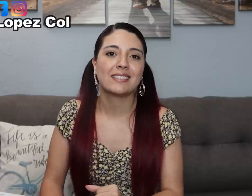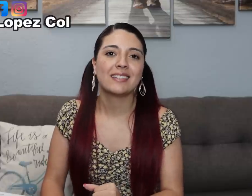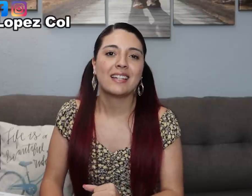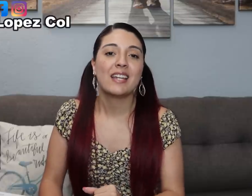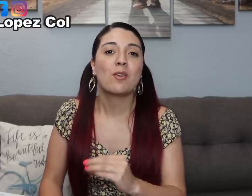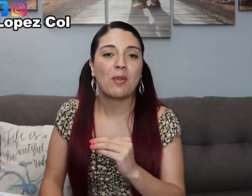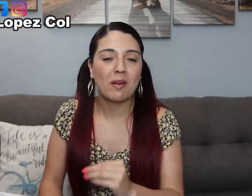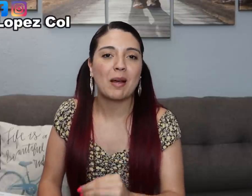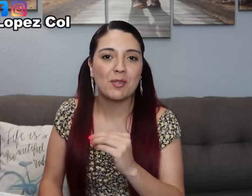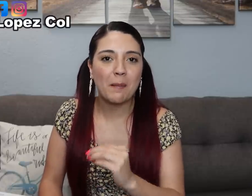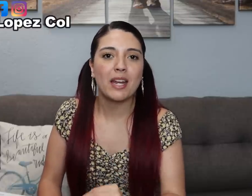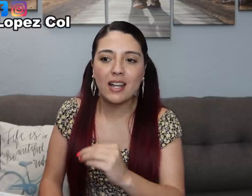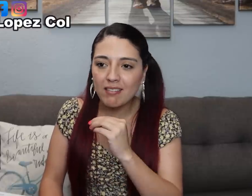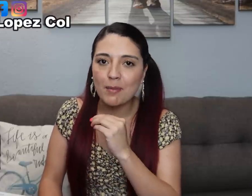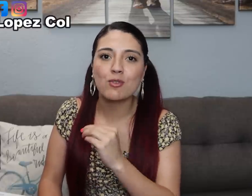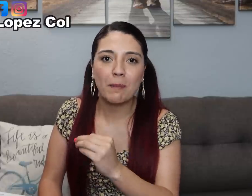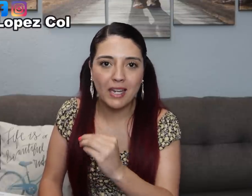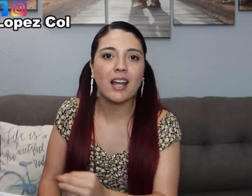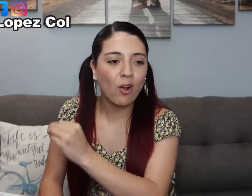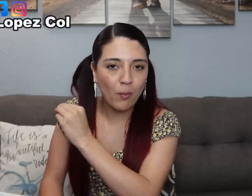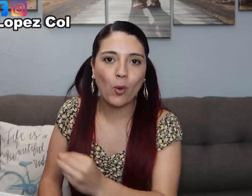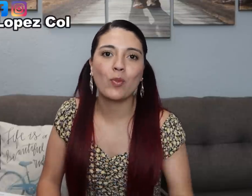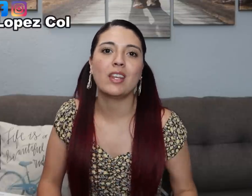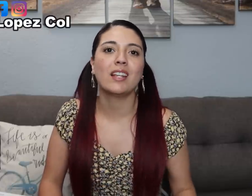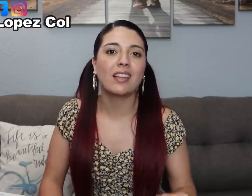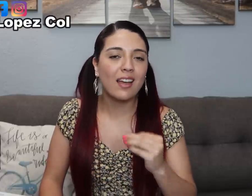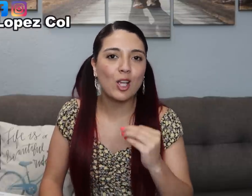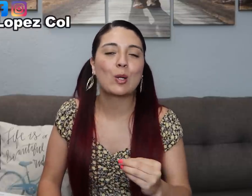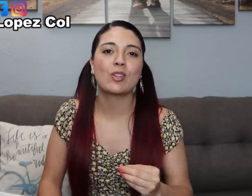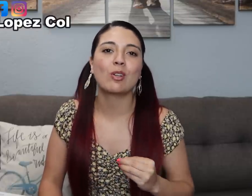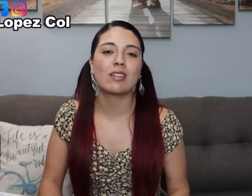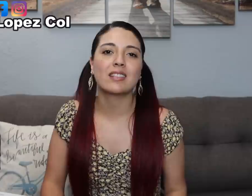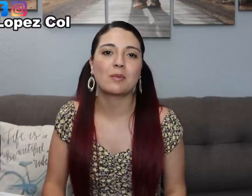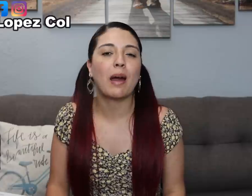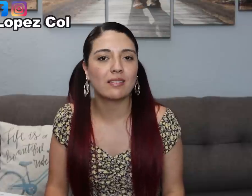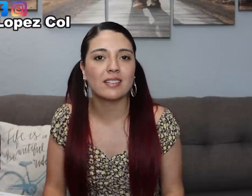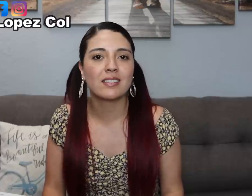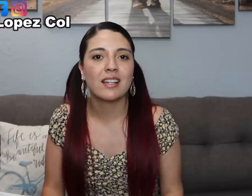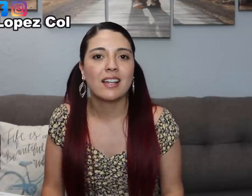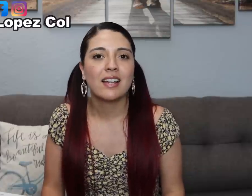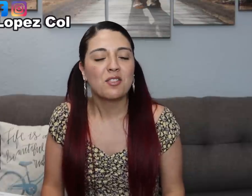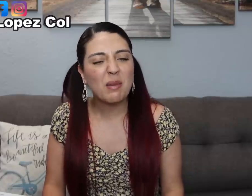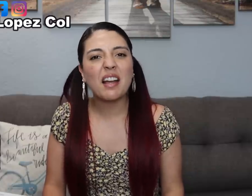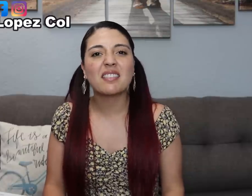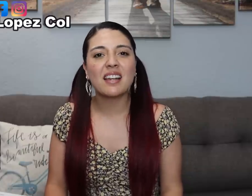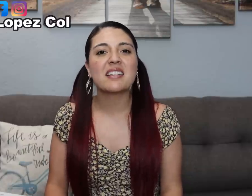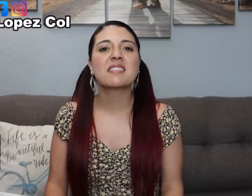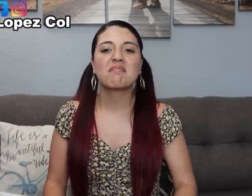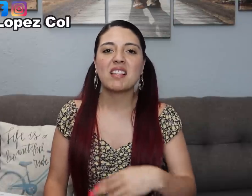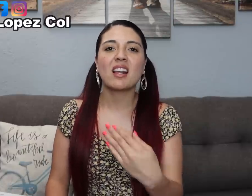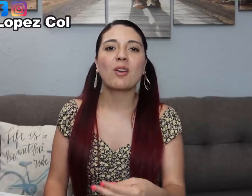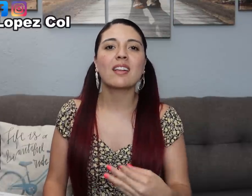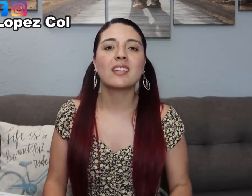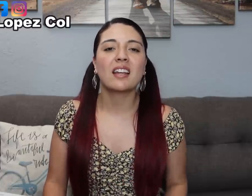América. Y cuando hablamos de América como continente, incluyendo las tres partes. Entonces me encanta que